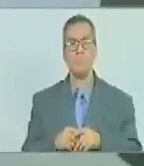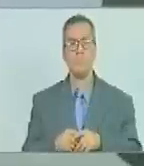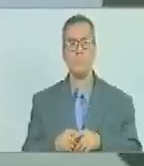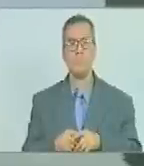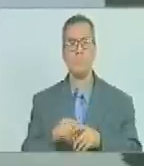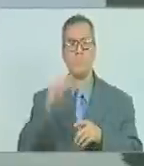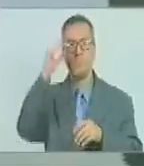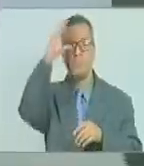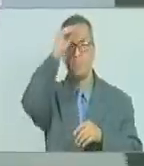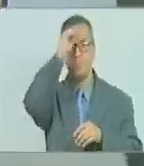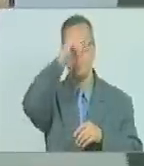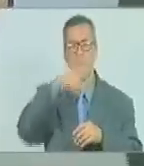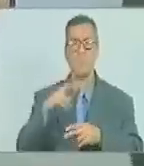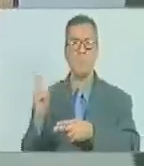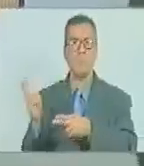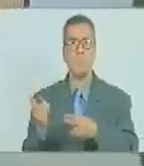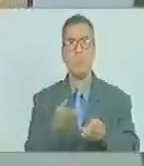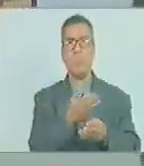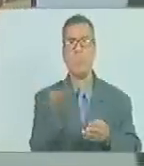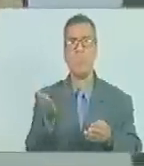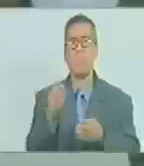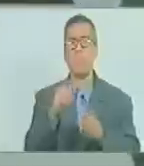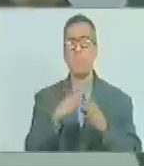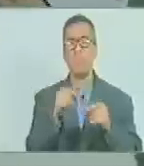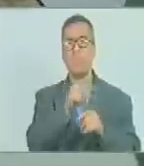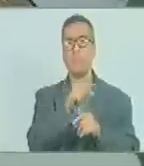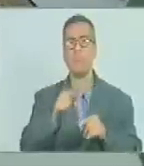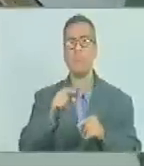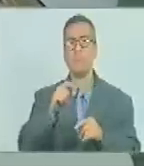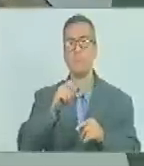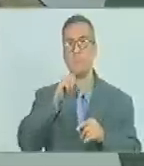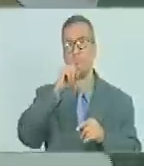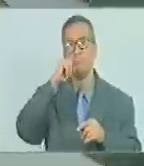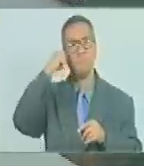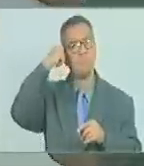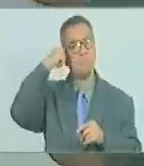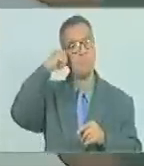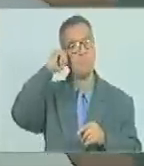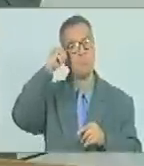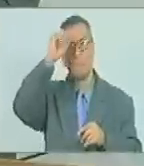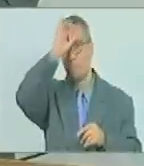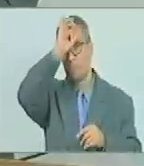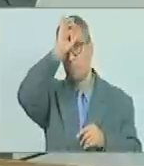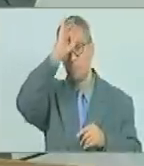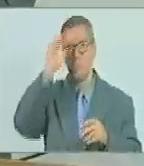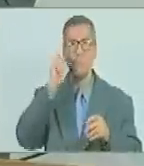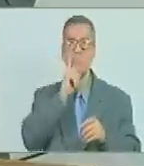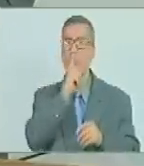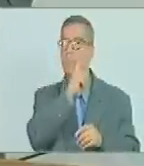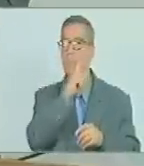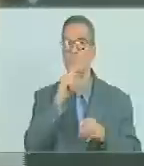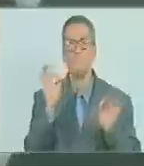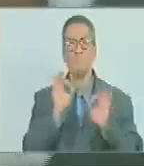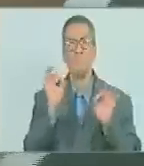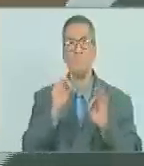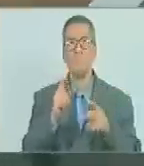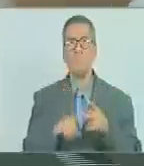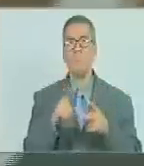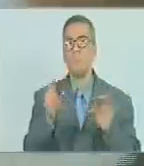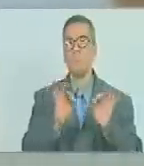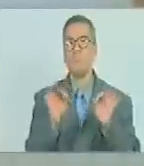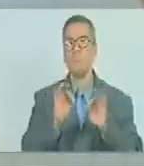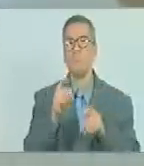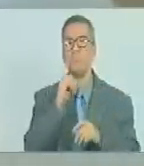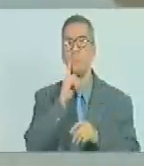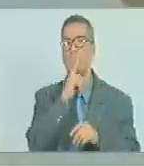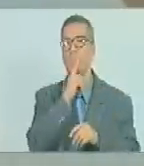Donald Trump recibiendo a esta señora, no me acuerdo cómo se llama, ya les digo. Ok, no era nombre, es verdad.